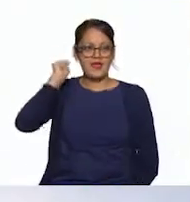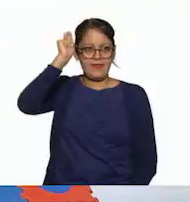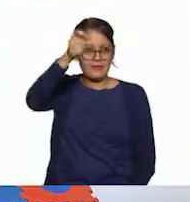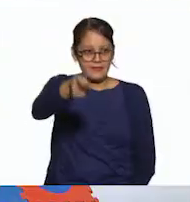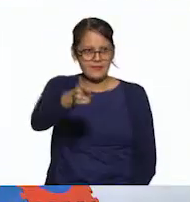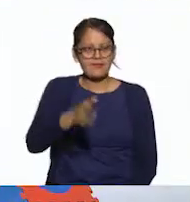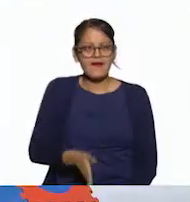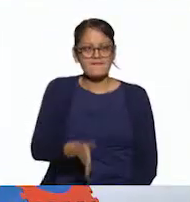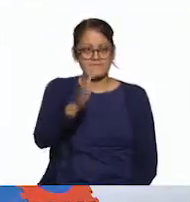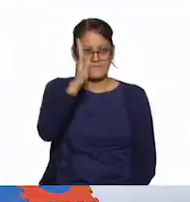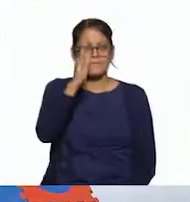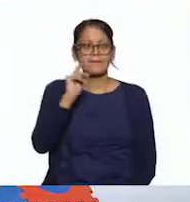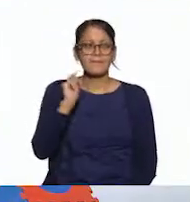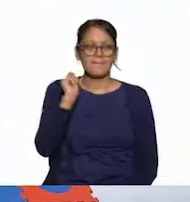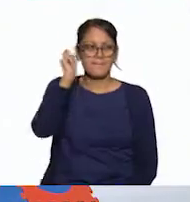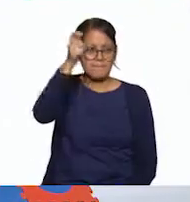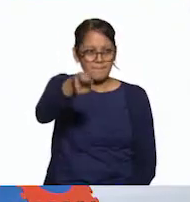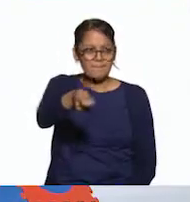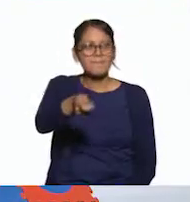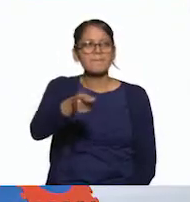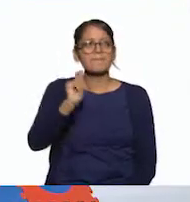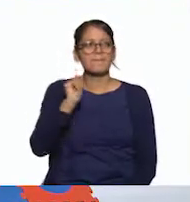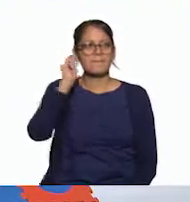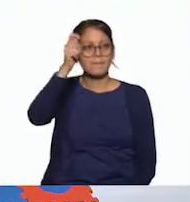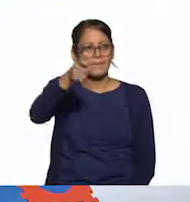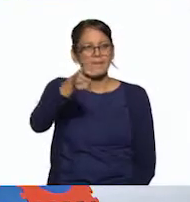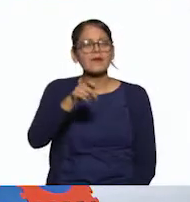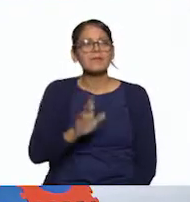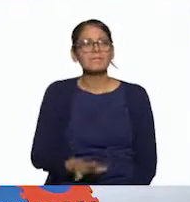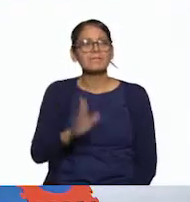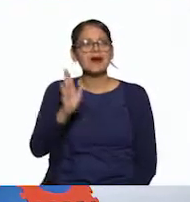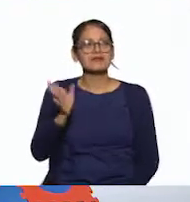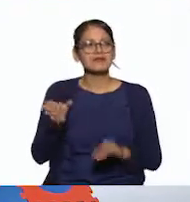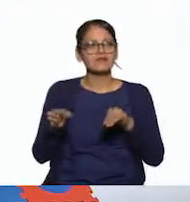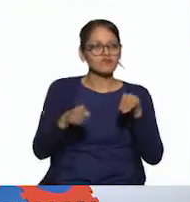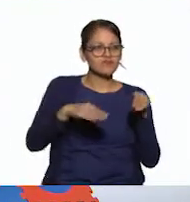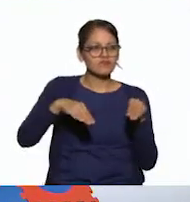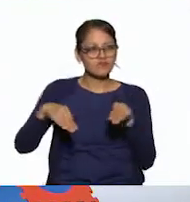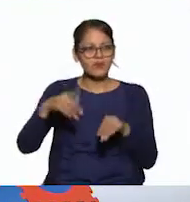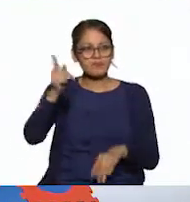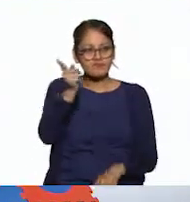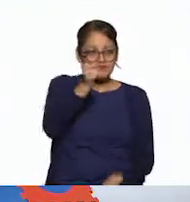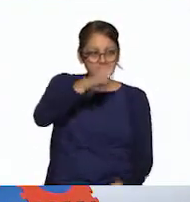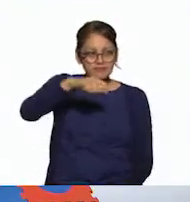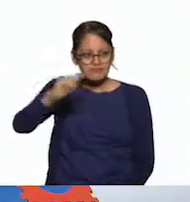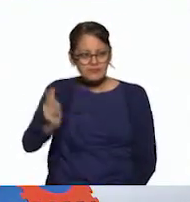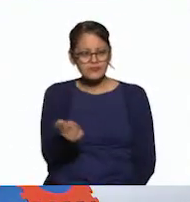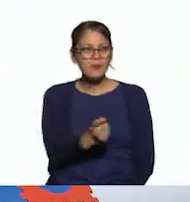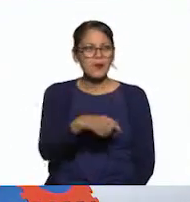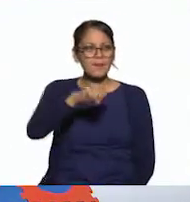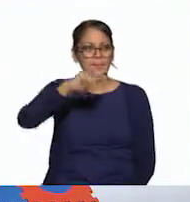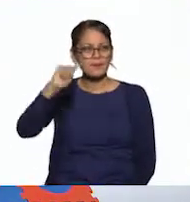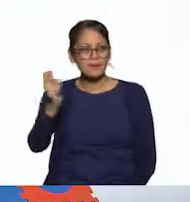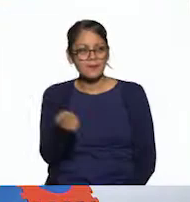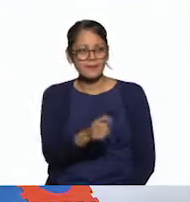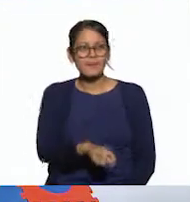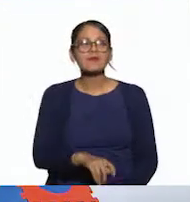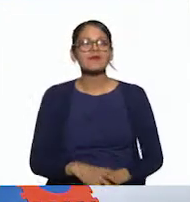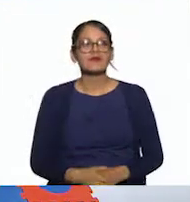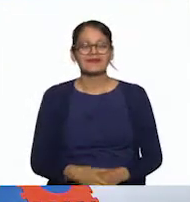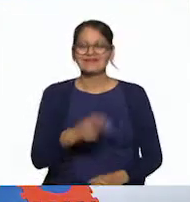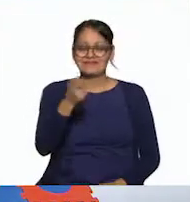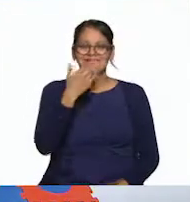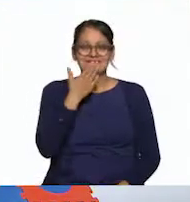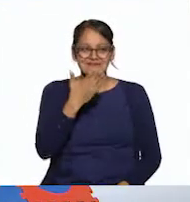adelante, así como si nos estuviéramos balanceando. Adelante. Adelante. Adelante. O por arriba, adelante.